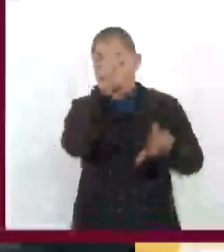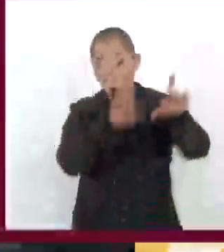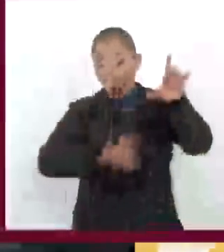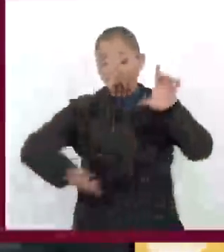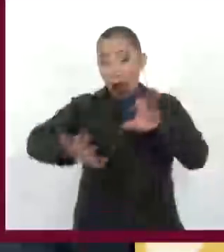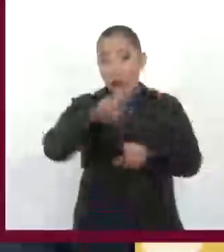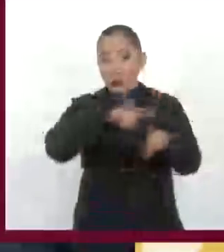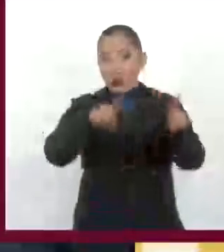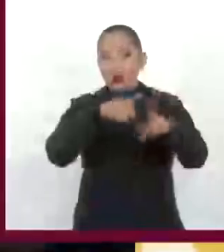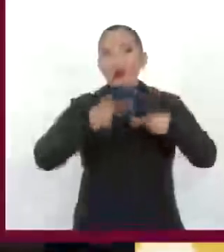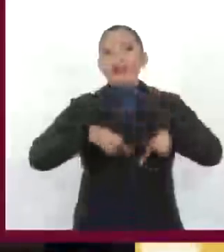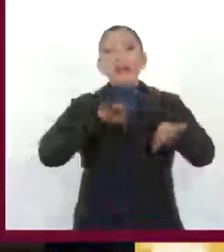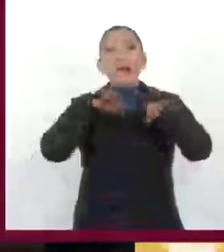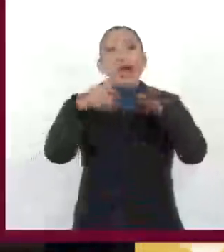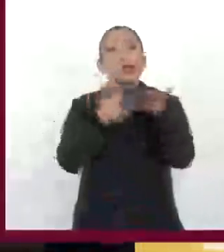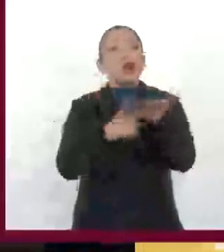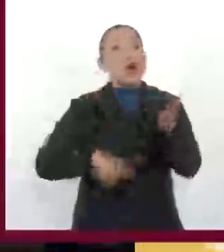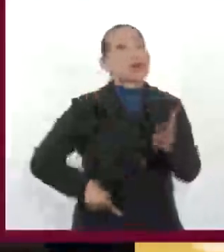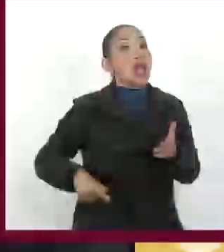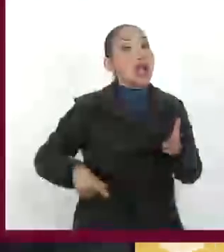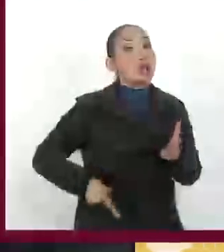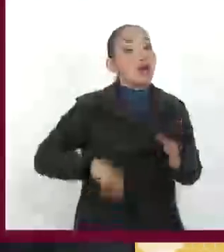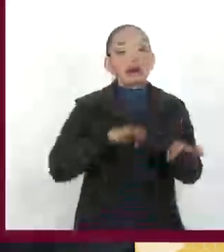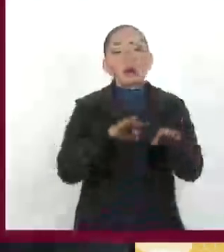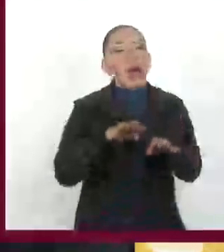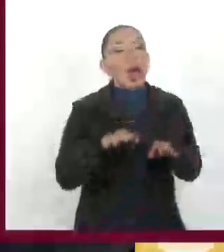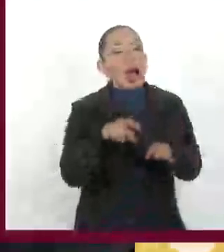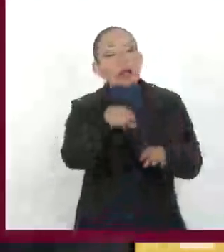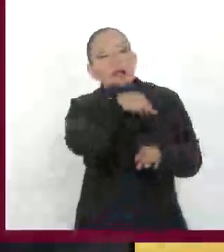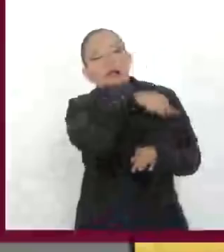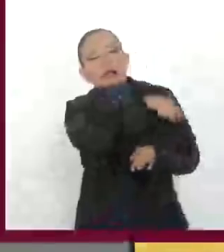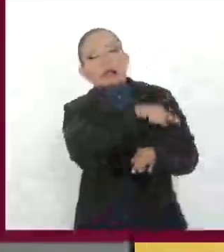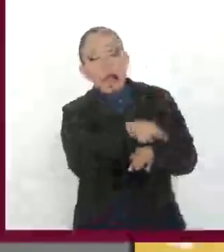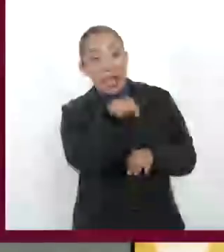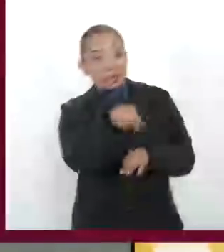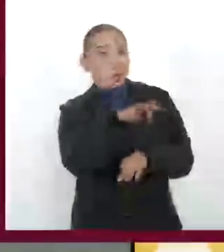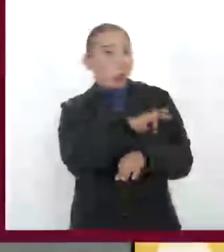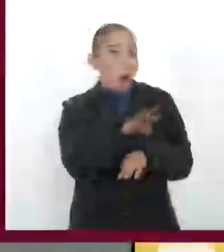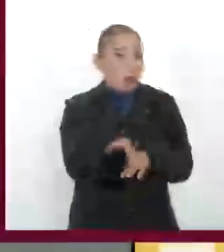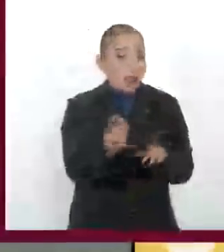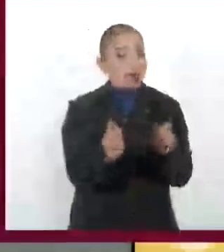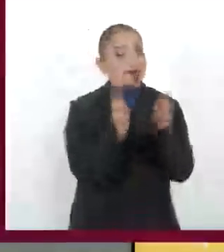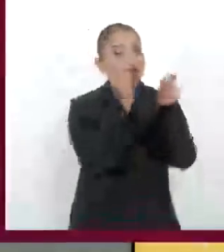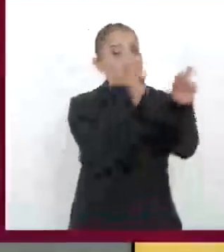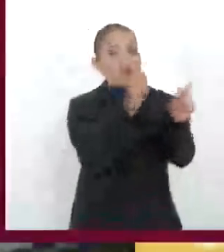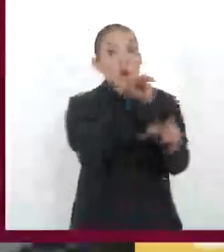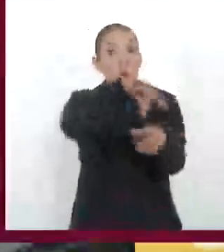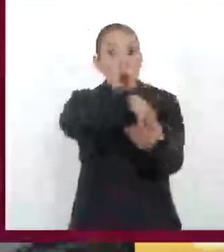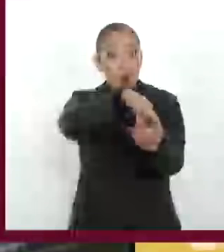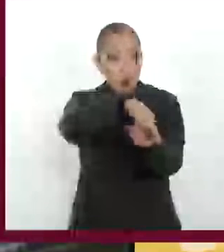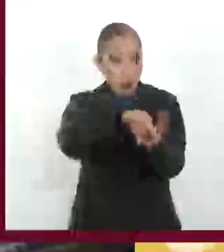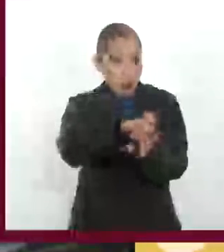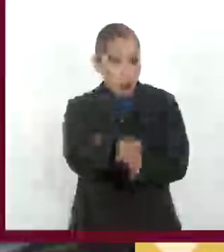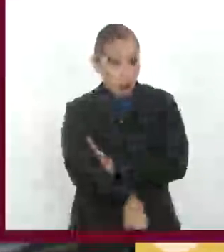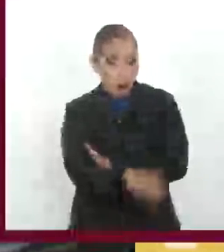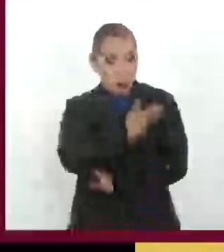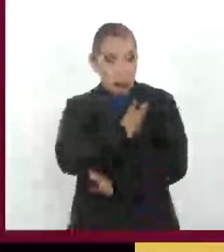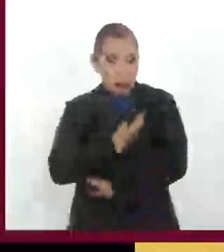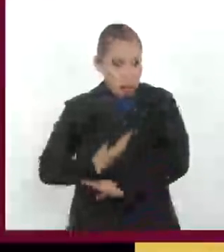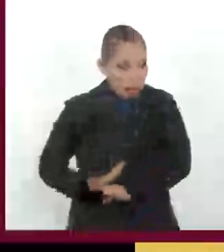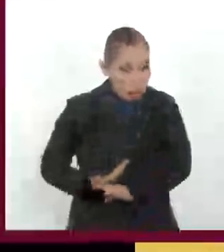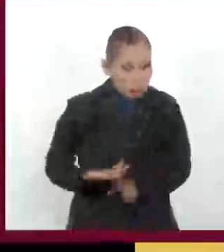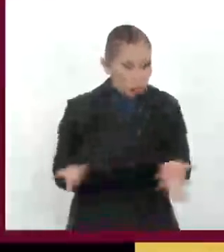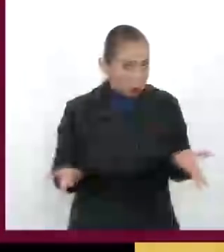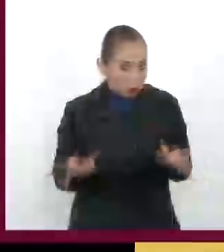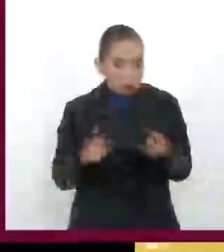país existen distintos servidores públicos que trabajan para el Estado. Estos funcionarios pueden ser designados por votación como